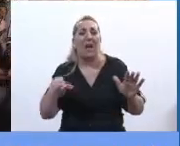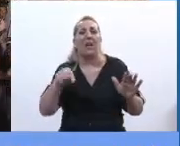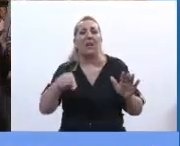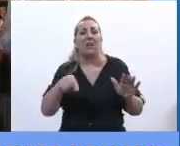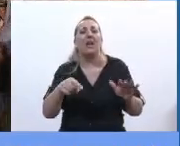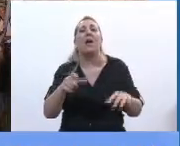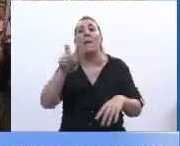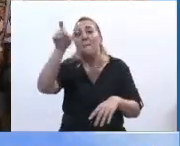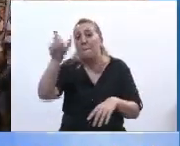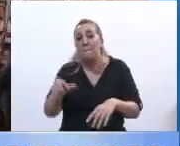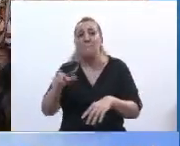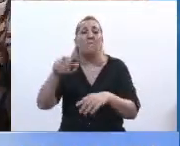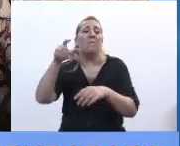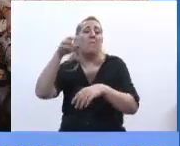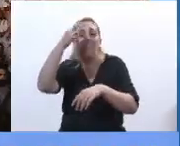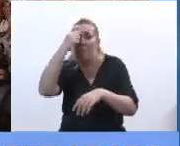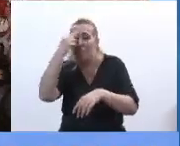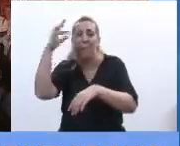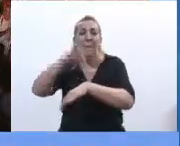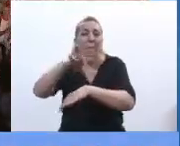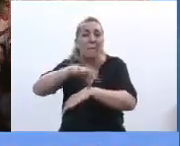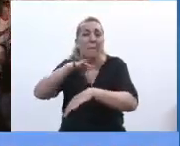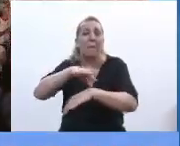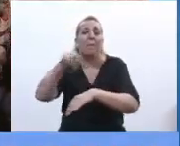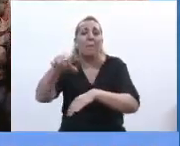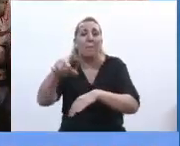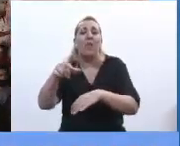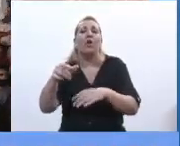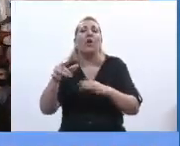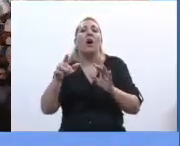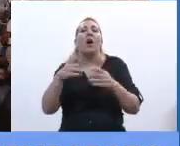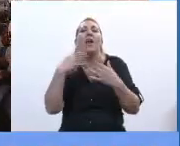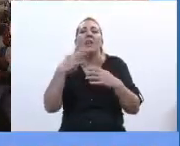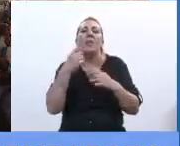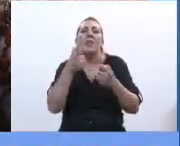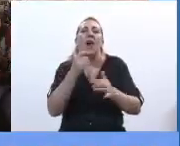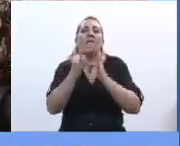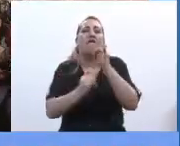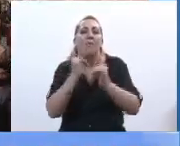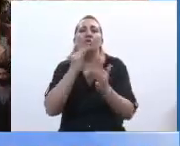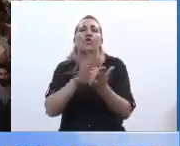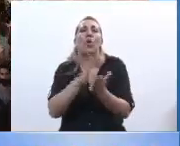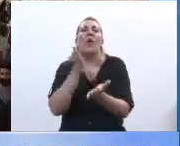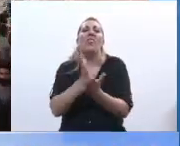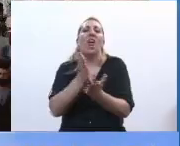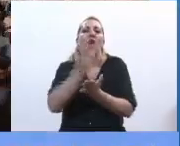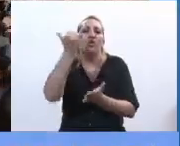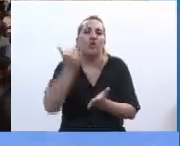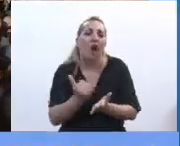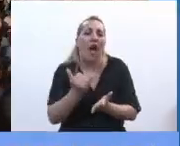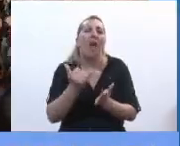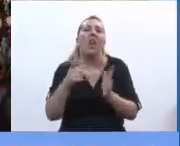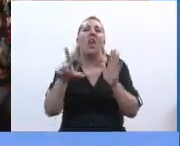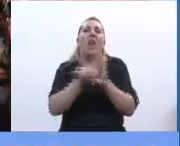el personal de la salud interviniente pondrá a disposición de la requirente la información sobre los derechos establecidos en